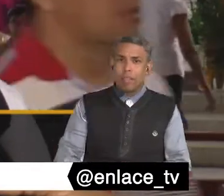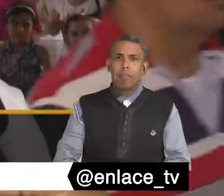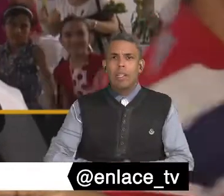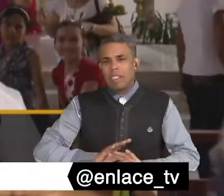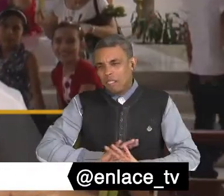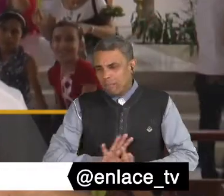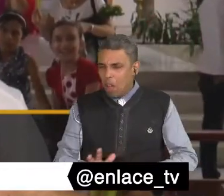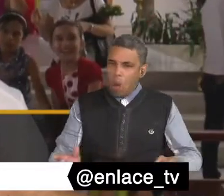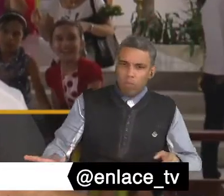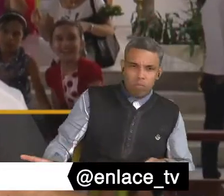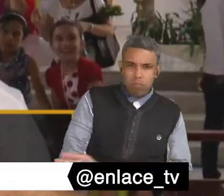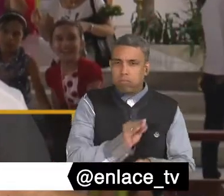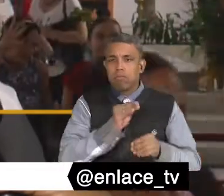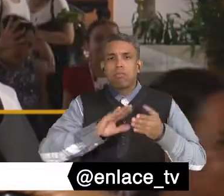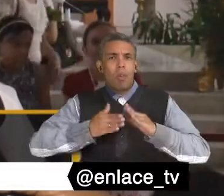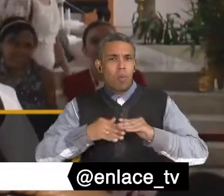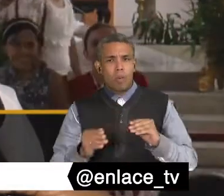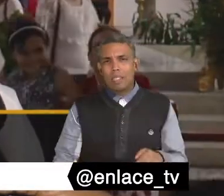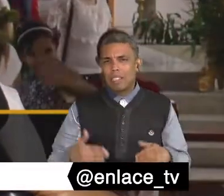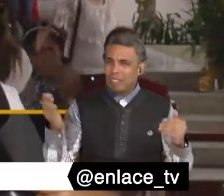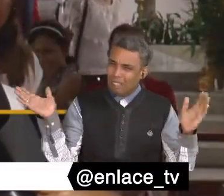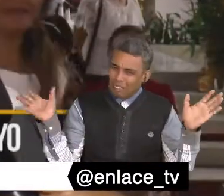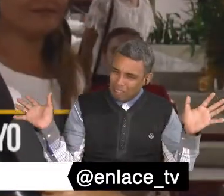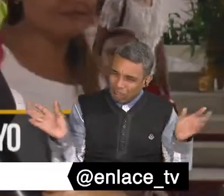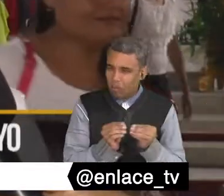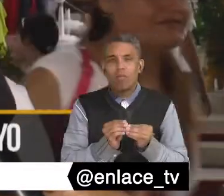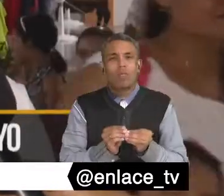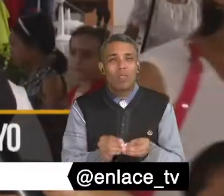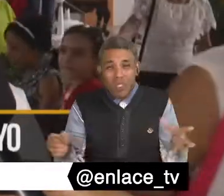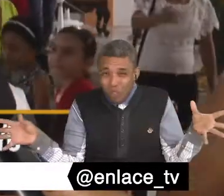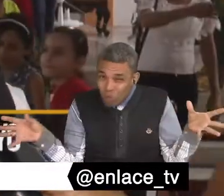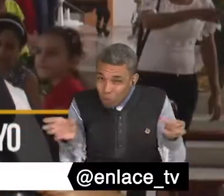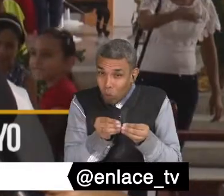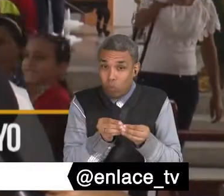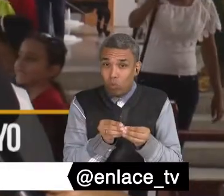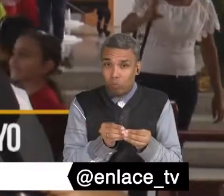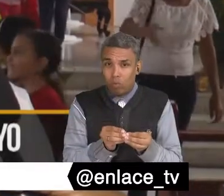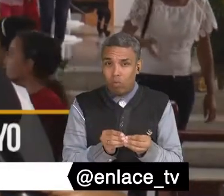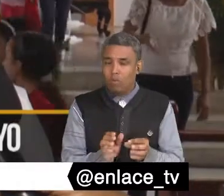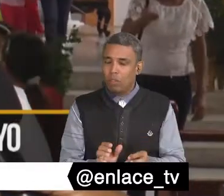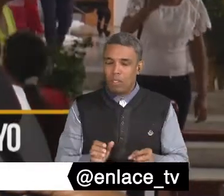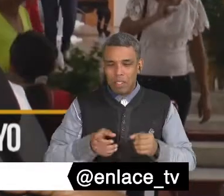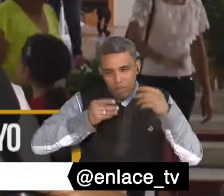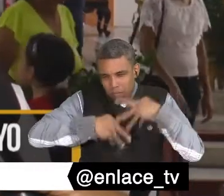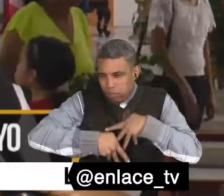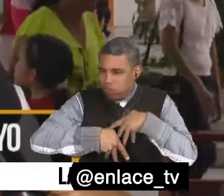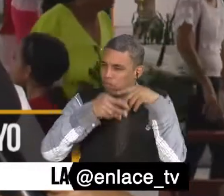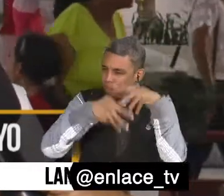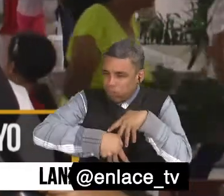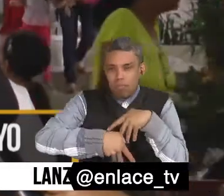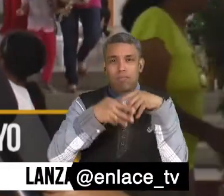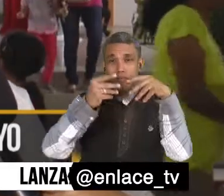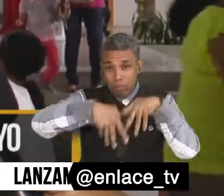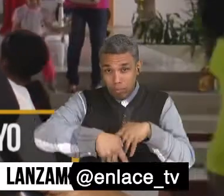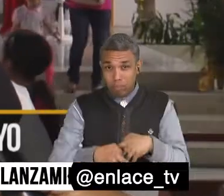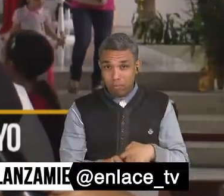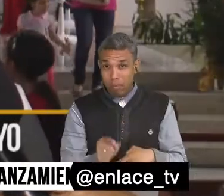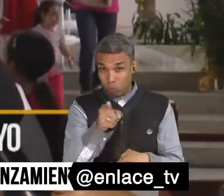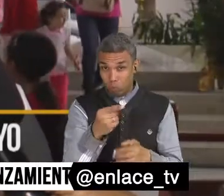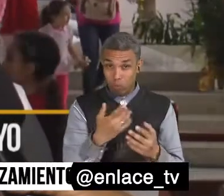invito a todos los barranqueños, barranqueñas, sin excepción, a todos los que vivimos en esta tierra, a todos los que queramos